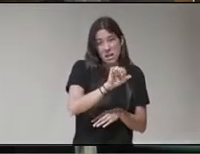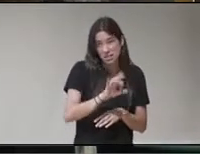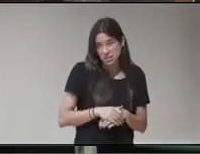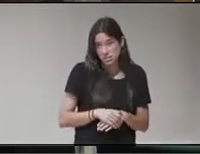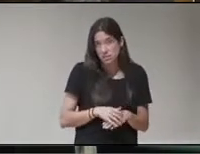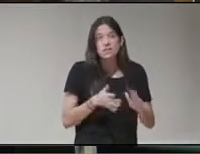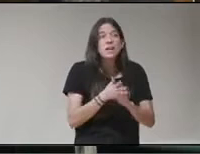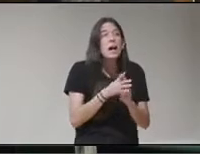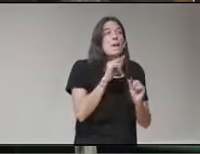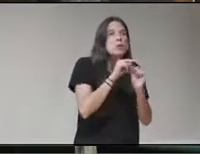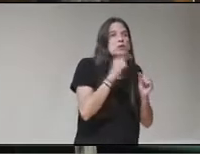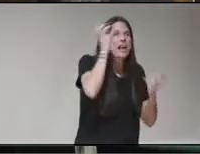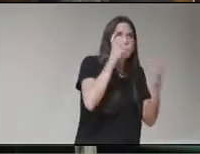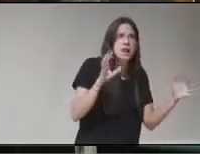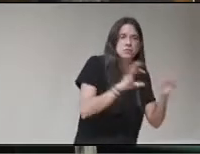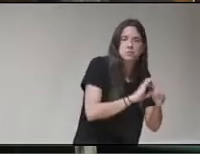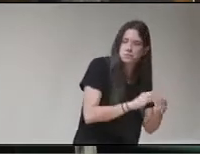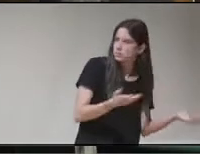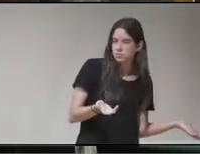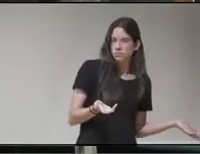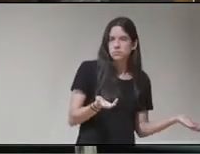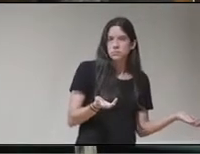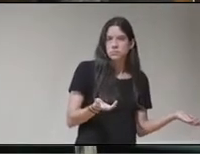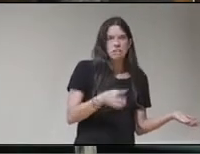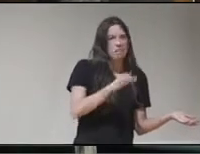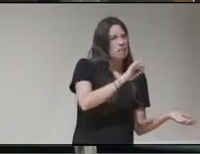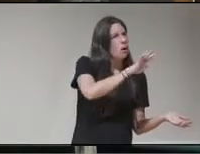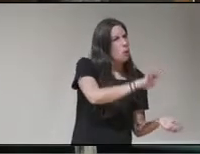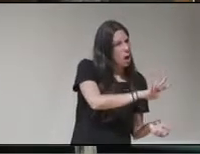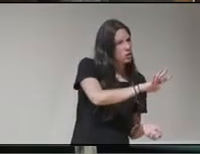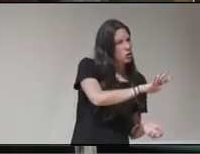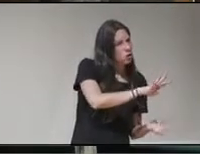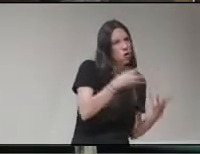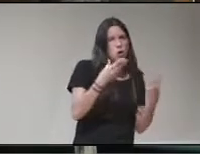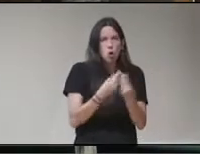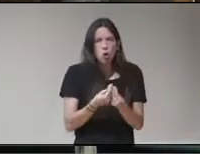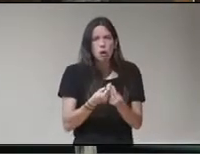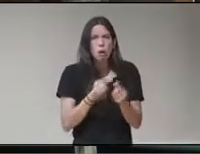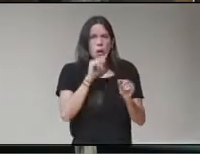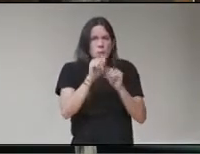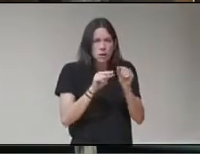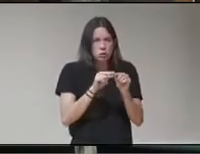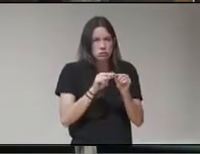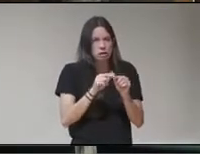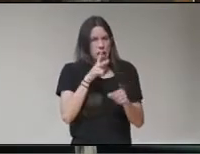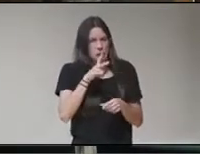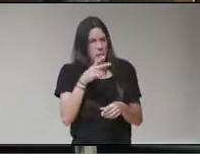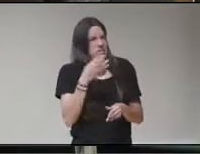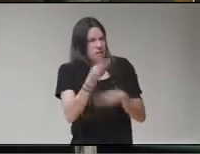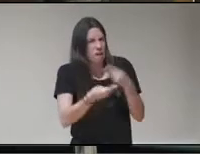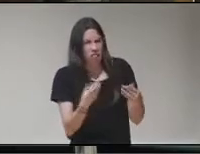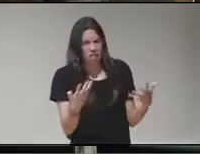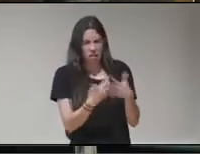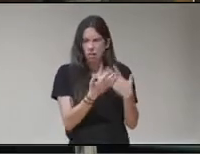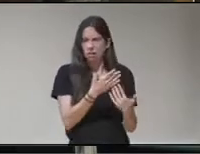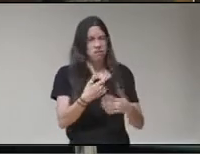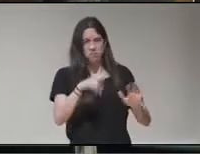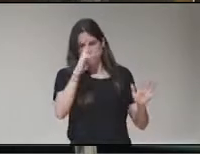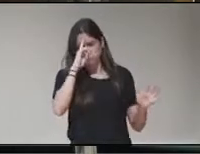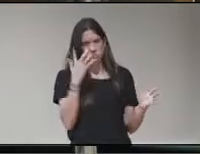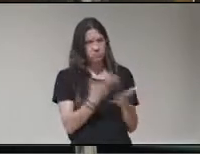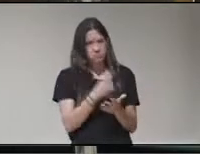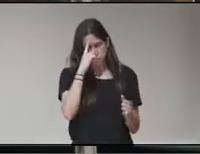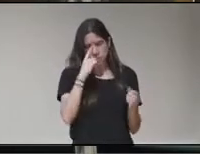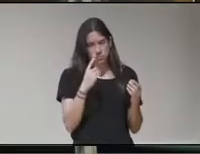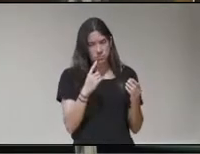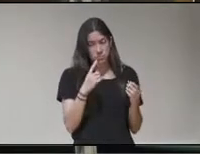virus animales. ¿Qué diablos hace T4 con virus herpes? ¿Entendéis la historia? Claro,